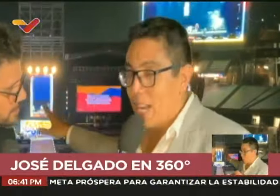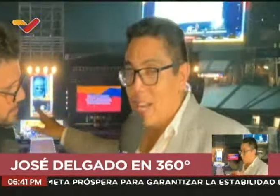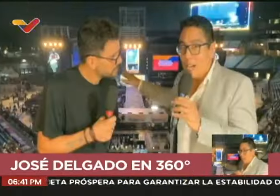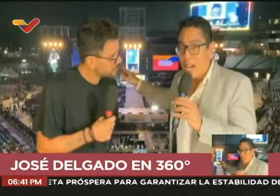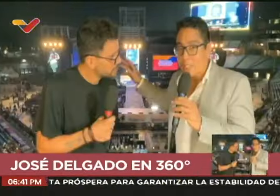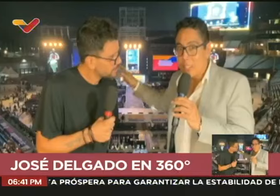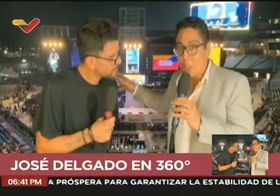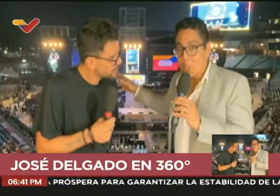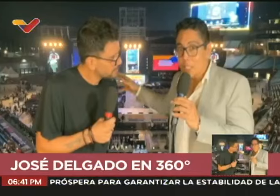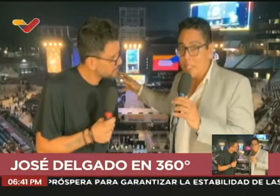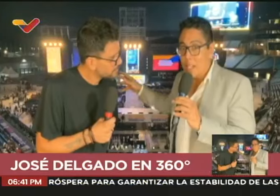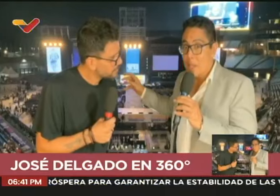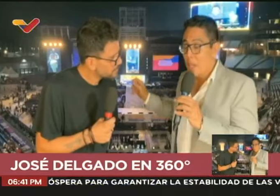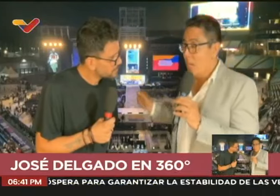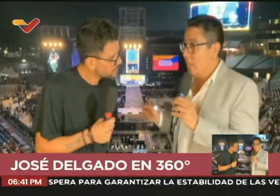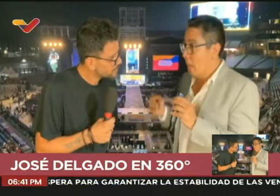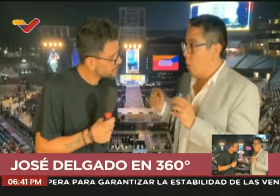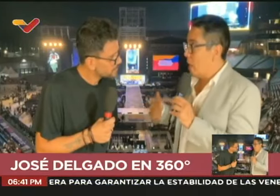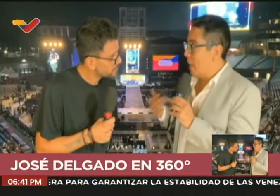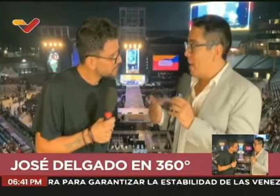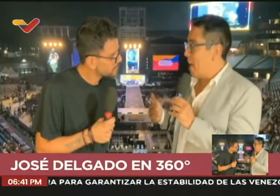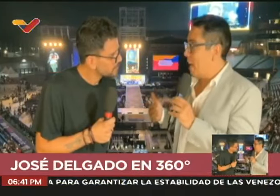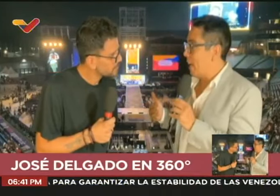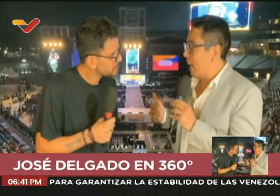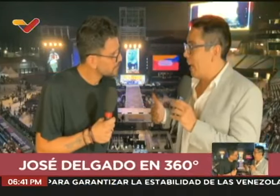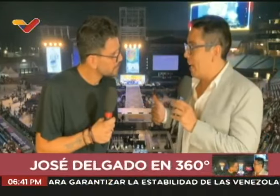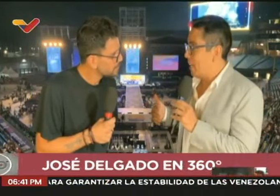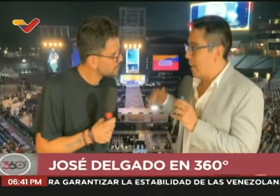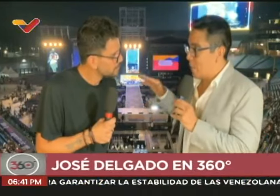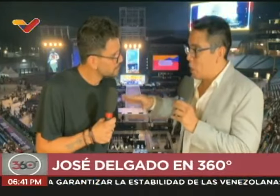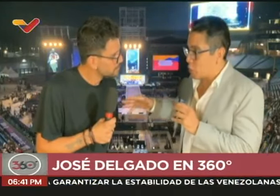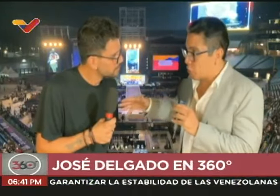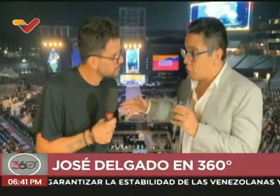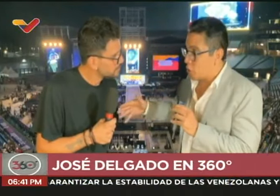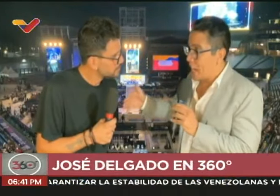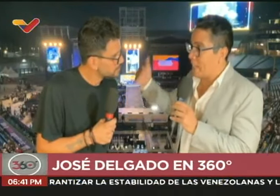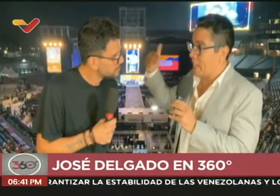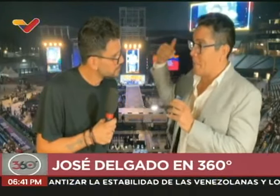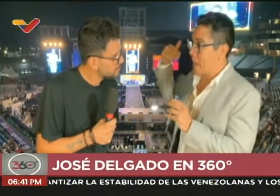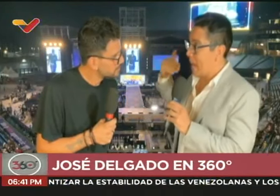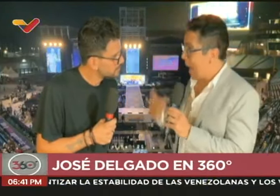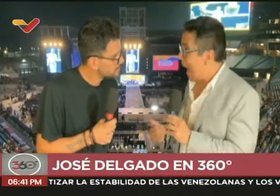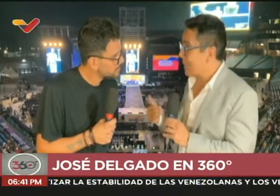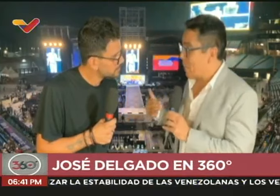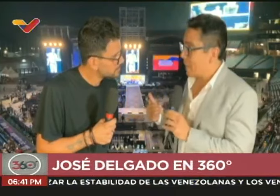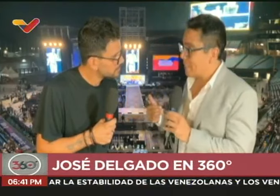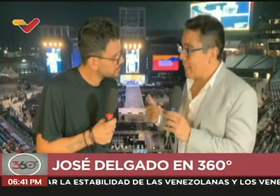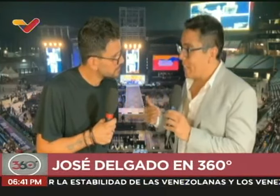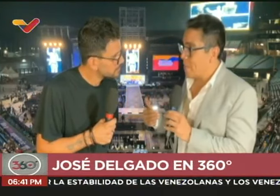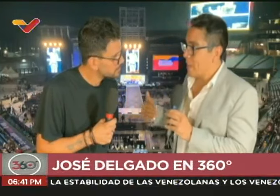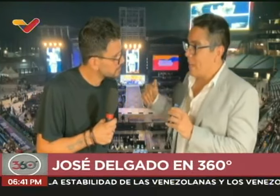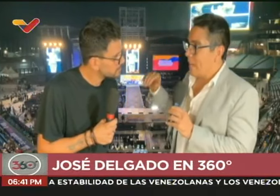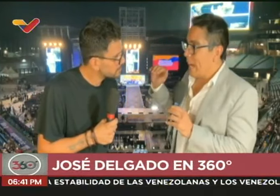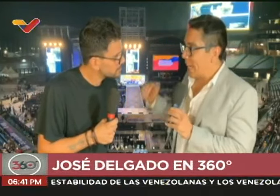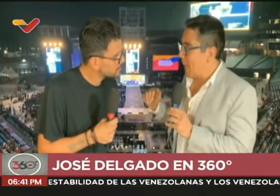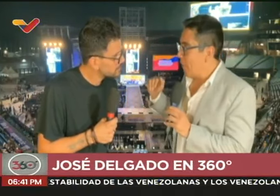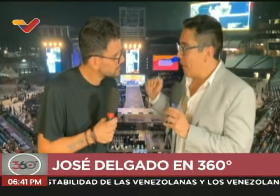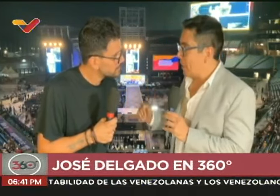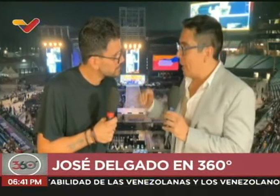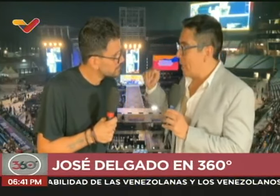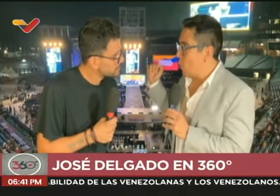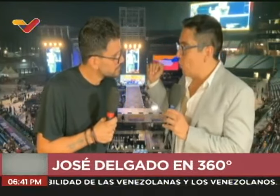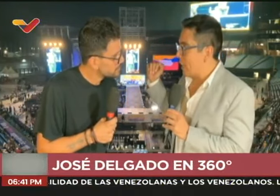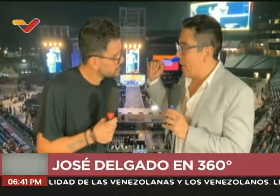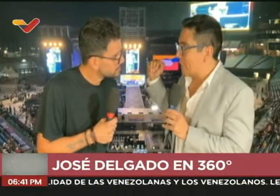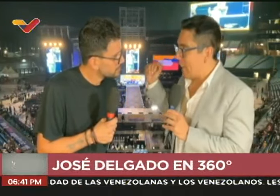el Monumental ha sido noticia. Y una de ellas es que desde 1830 hasta el represente. Este es